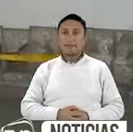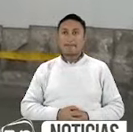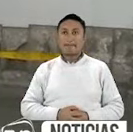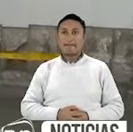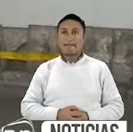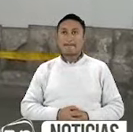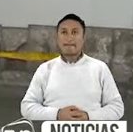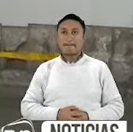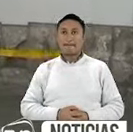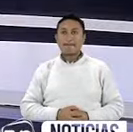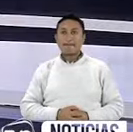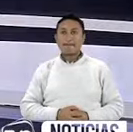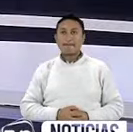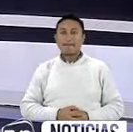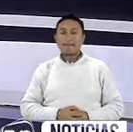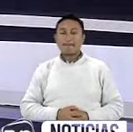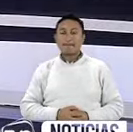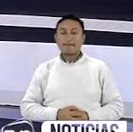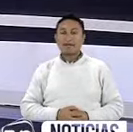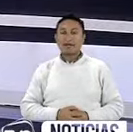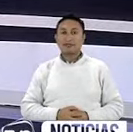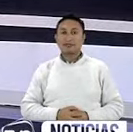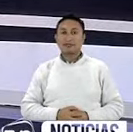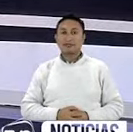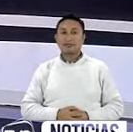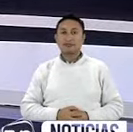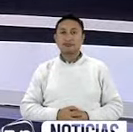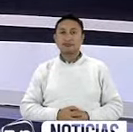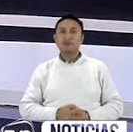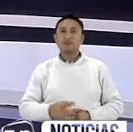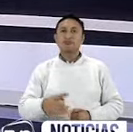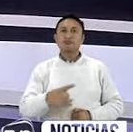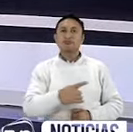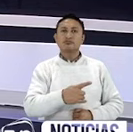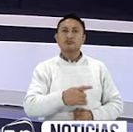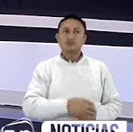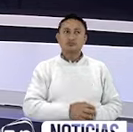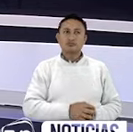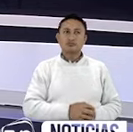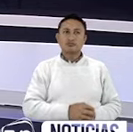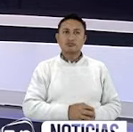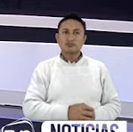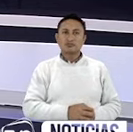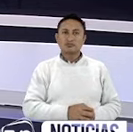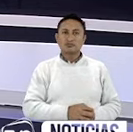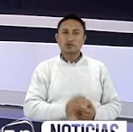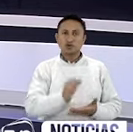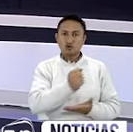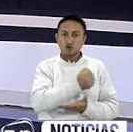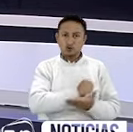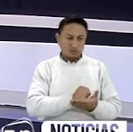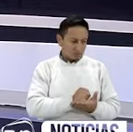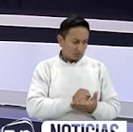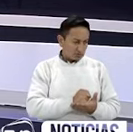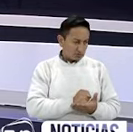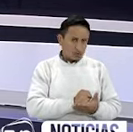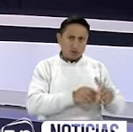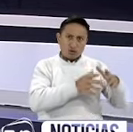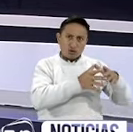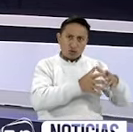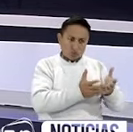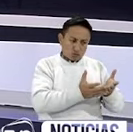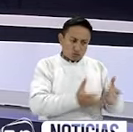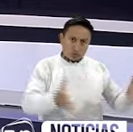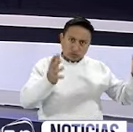Mauricio Sánchez. La aparición de un enorme hueco sobre la calzada en Solanda volvió a alarmar a los moradores de